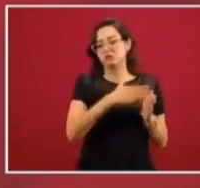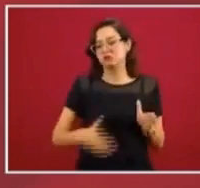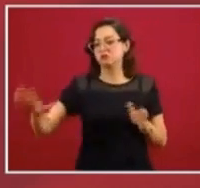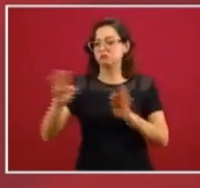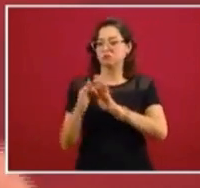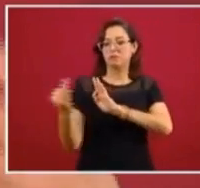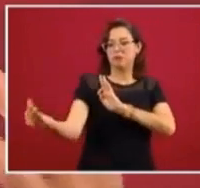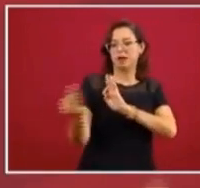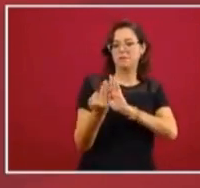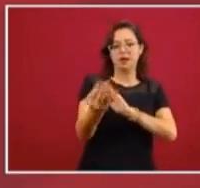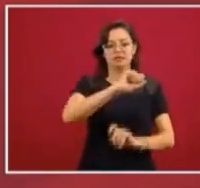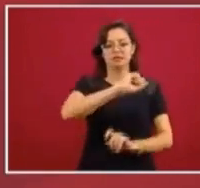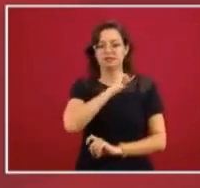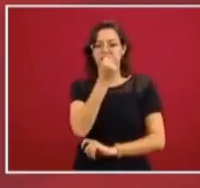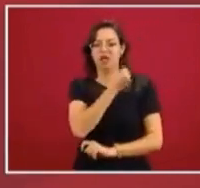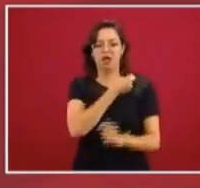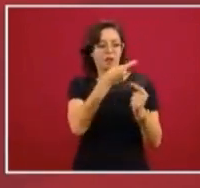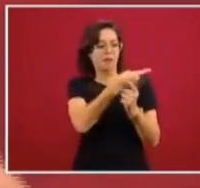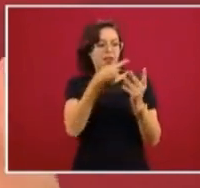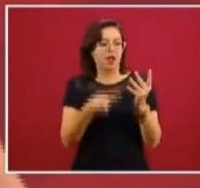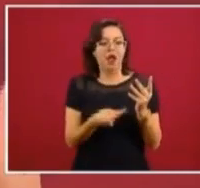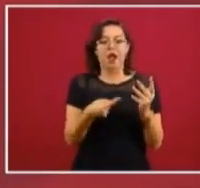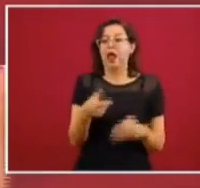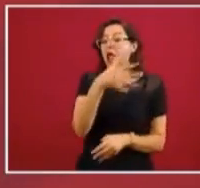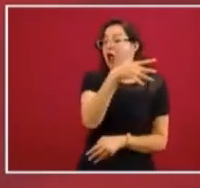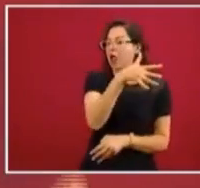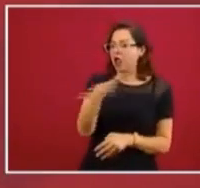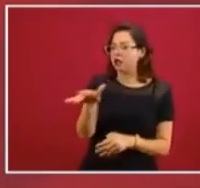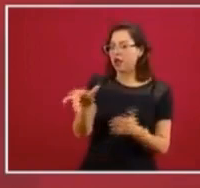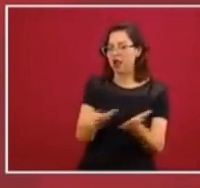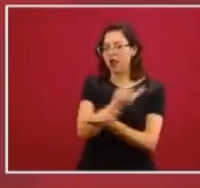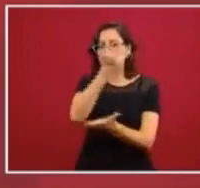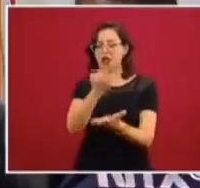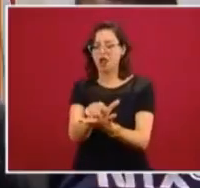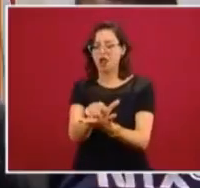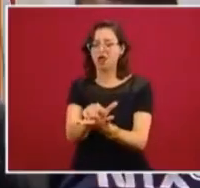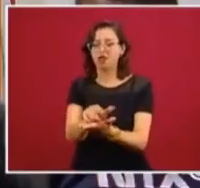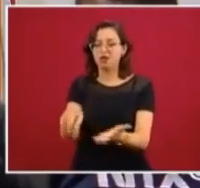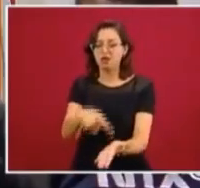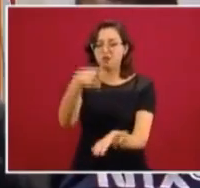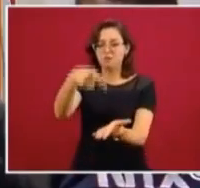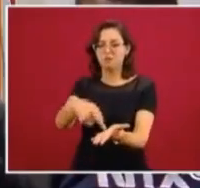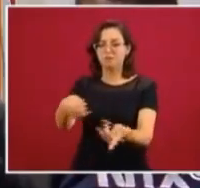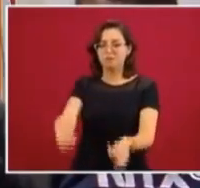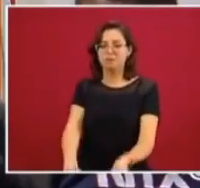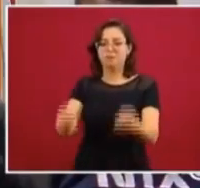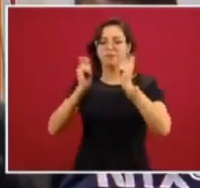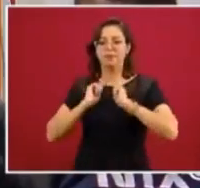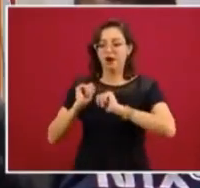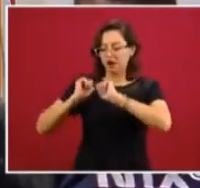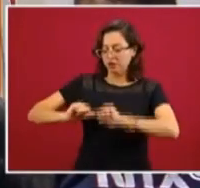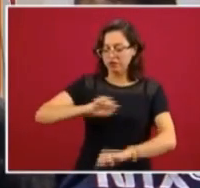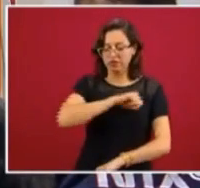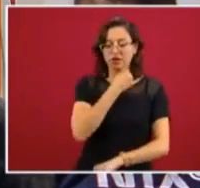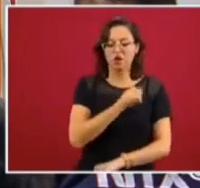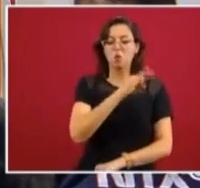Distancia. O sea, son disposiciones generales, legales, amparadas en las atribuciones que tiene la autoridad